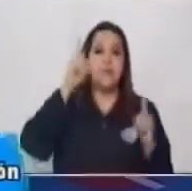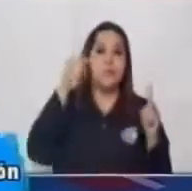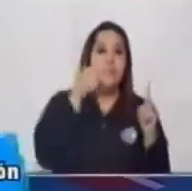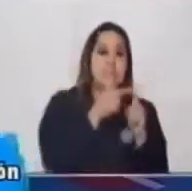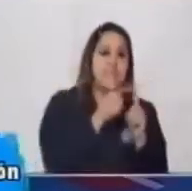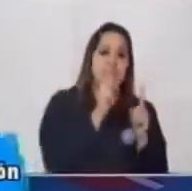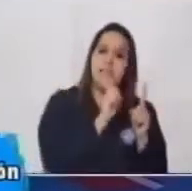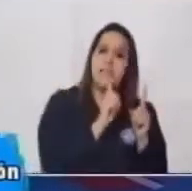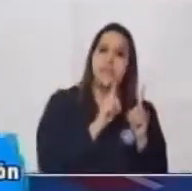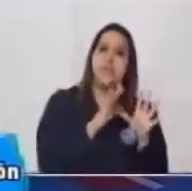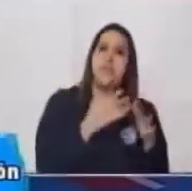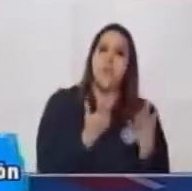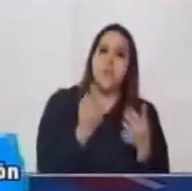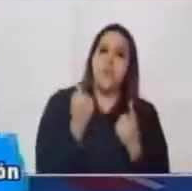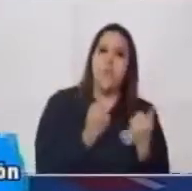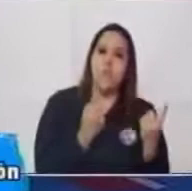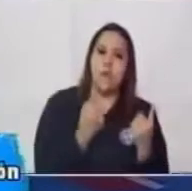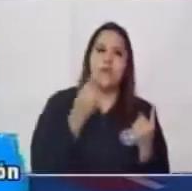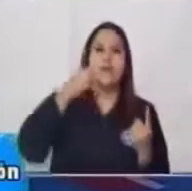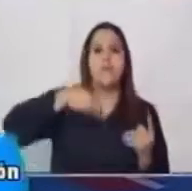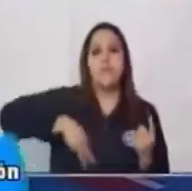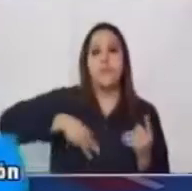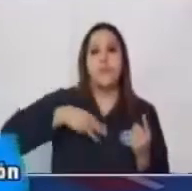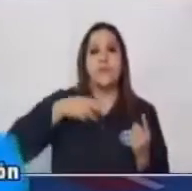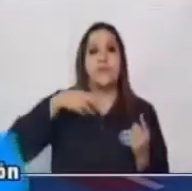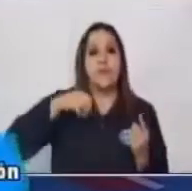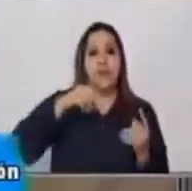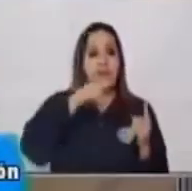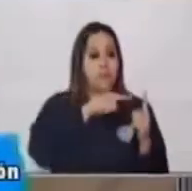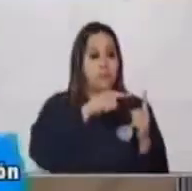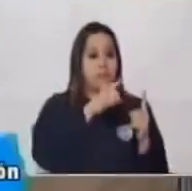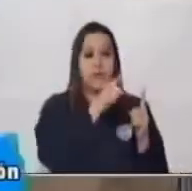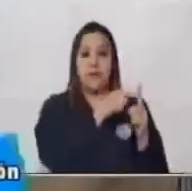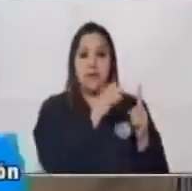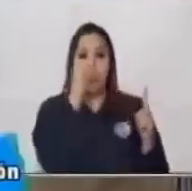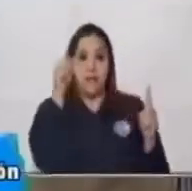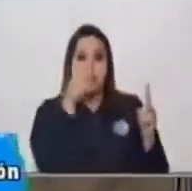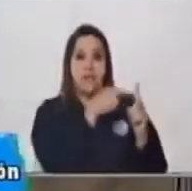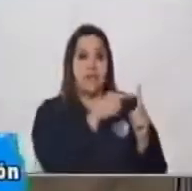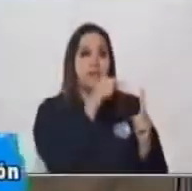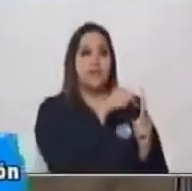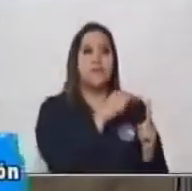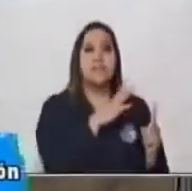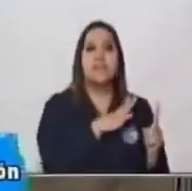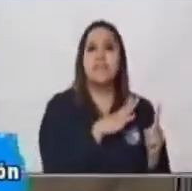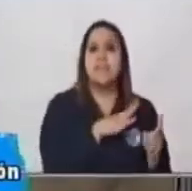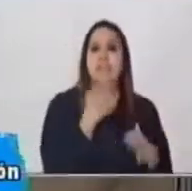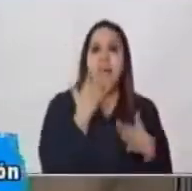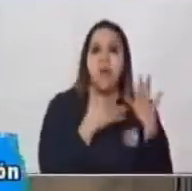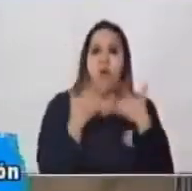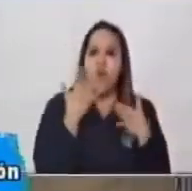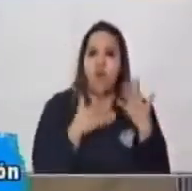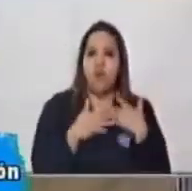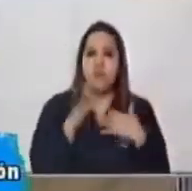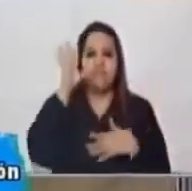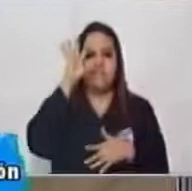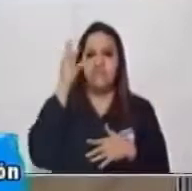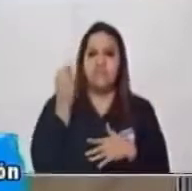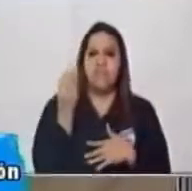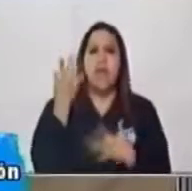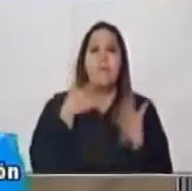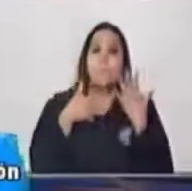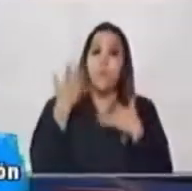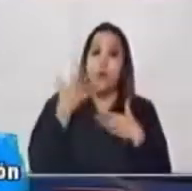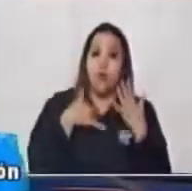ser? El modificador indirecto va a ser precisamente de colores. ¿Por qué? Porque estoy utilizando la palabra